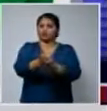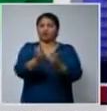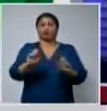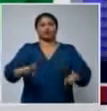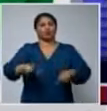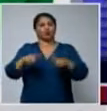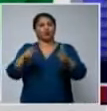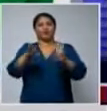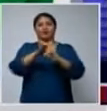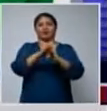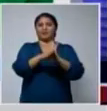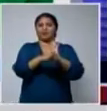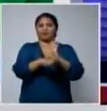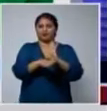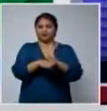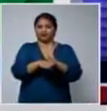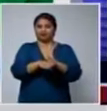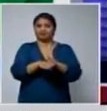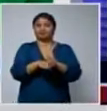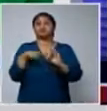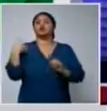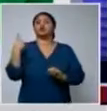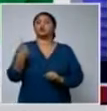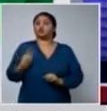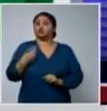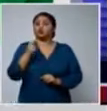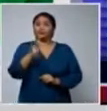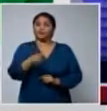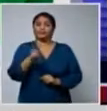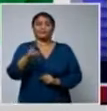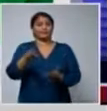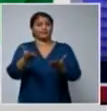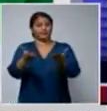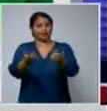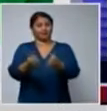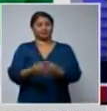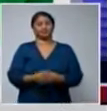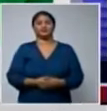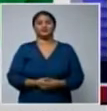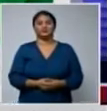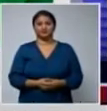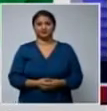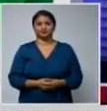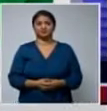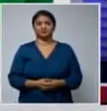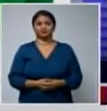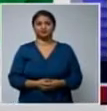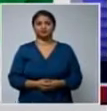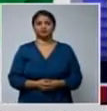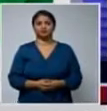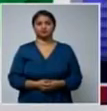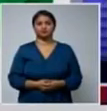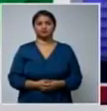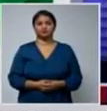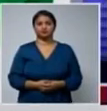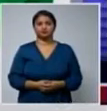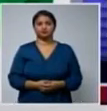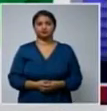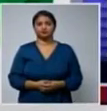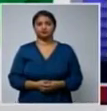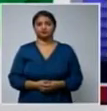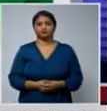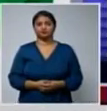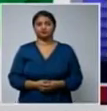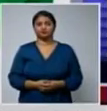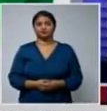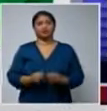ahora nos han permitido en un momento determinado controlar la pandemia. Por provincia se